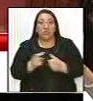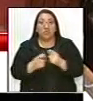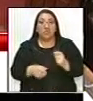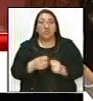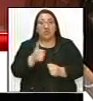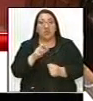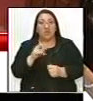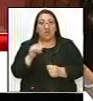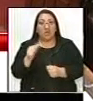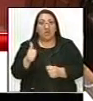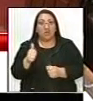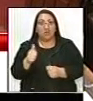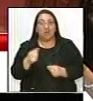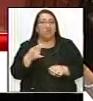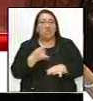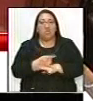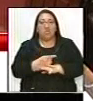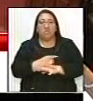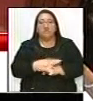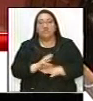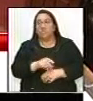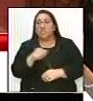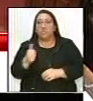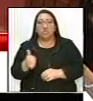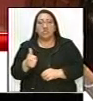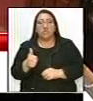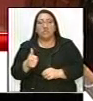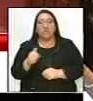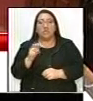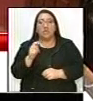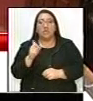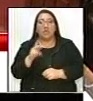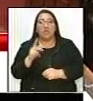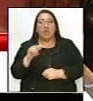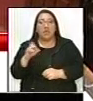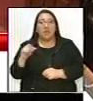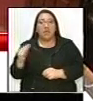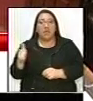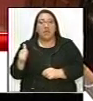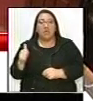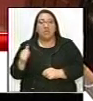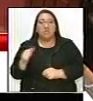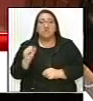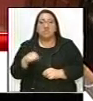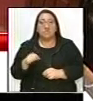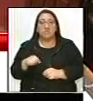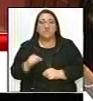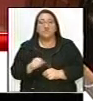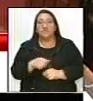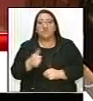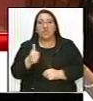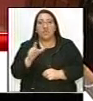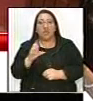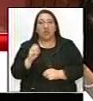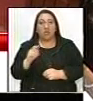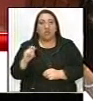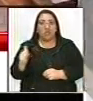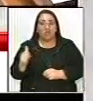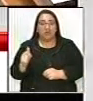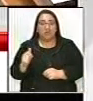Segarra. En contra. Arana Segarra, no. Takayama Jiménez. Takayama Jiménez, sí. Alcorta Suero.